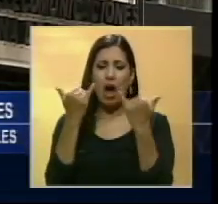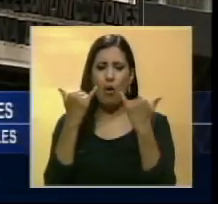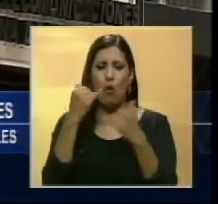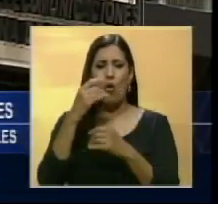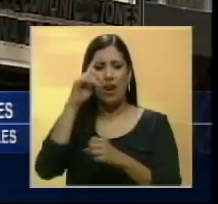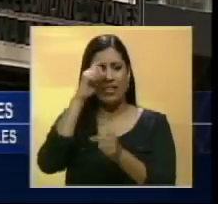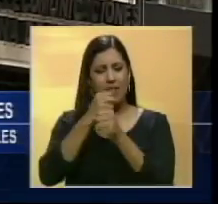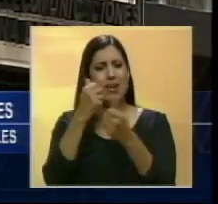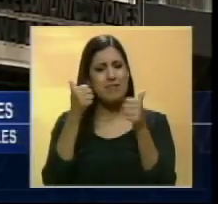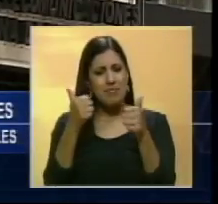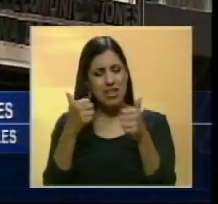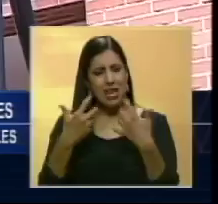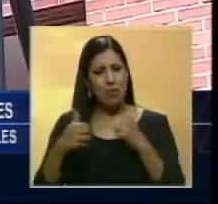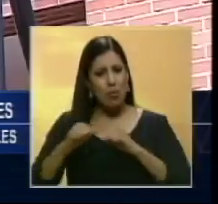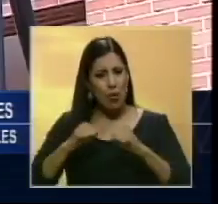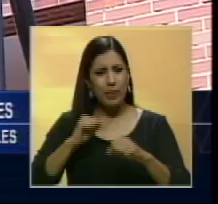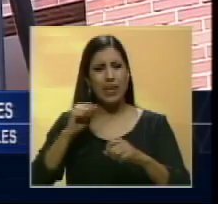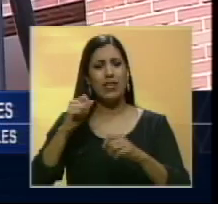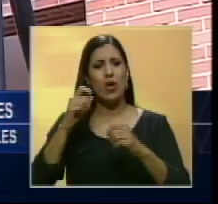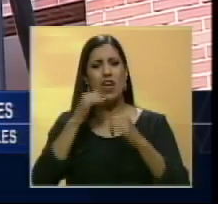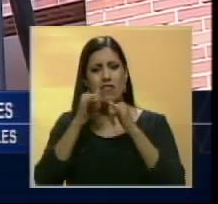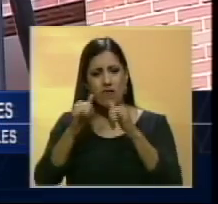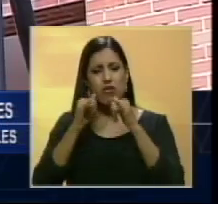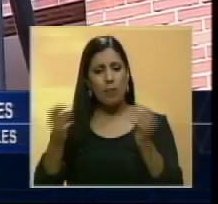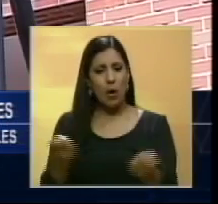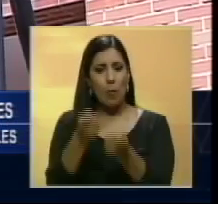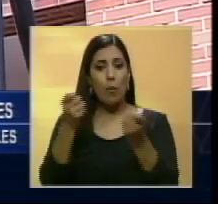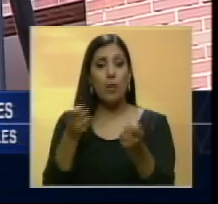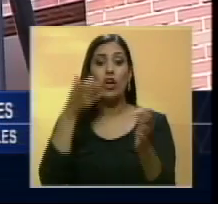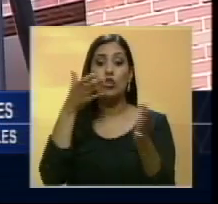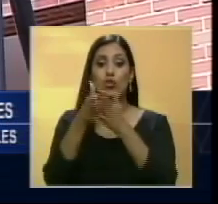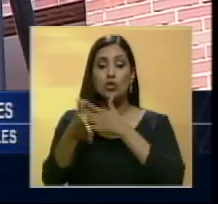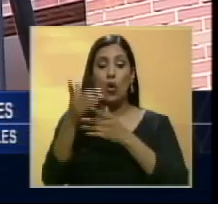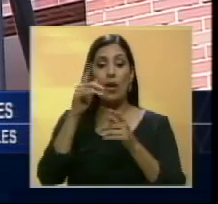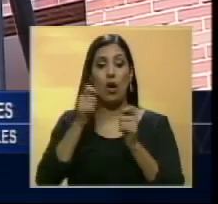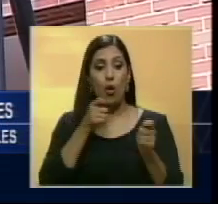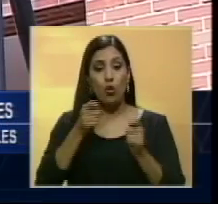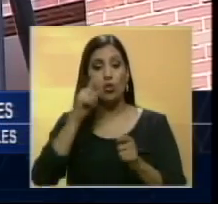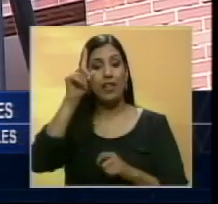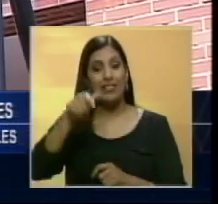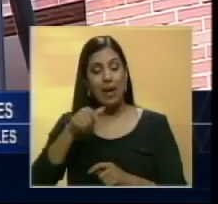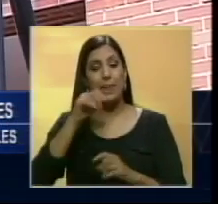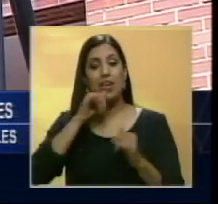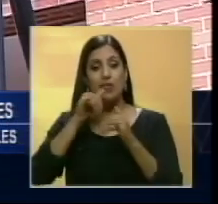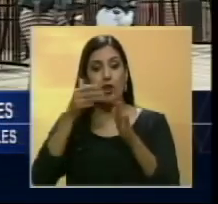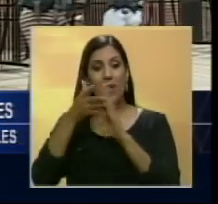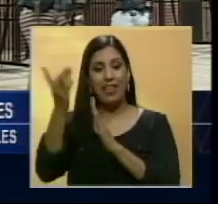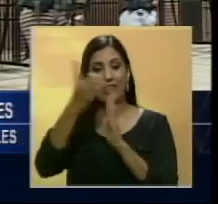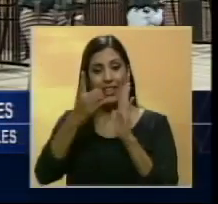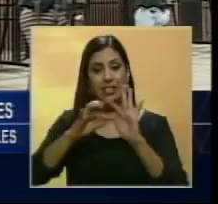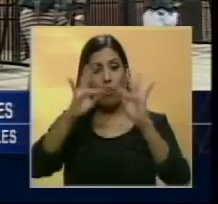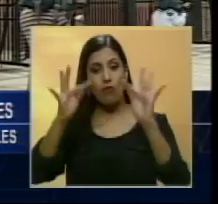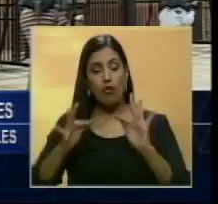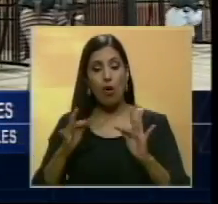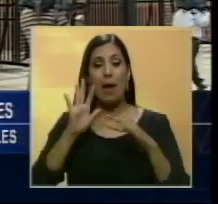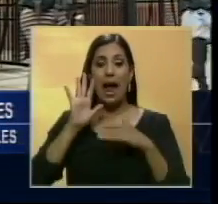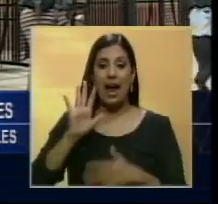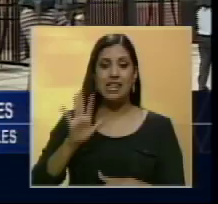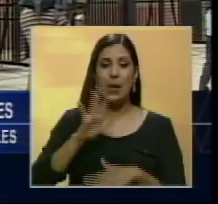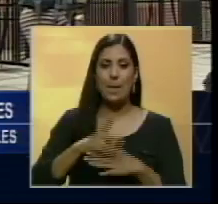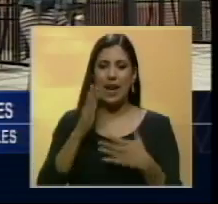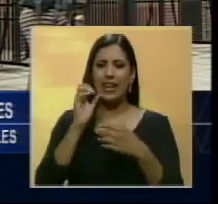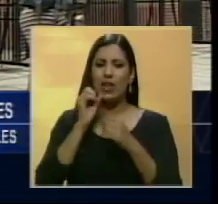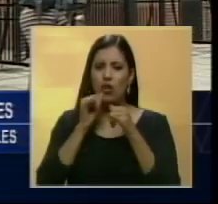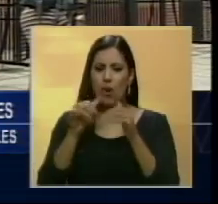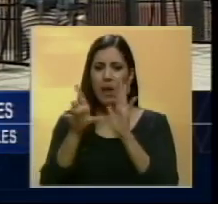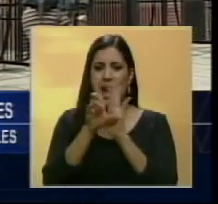actitud productiva o proactiva en materia de información pública sobre dichas medidas y también las exhortó a diseñar formas de compensación